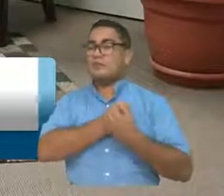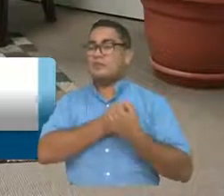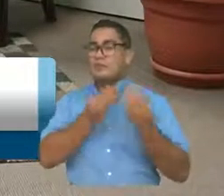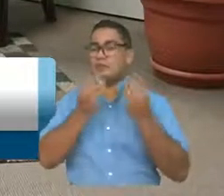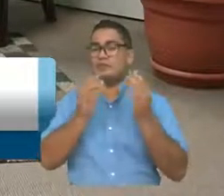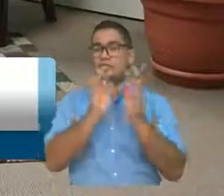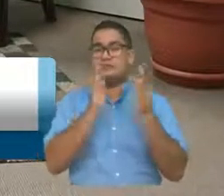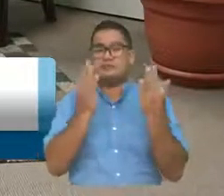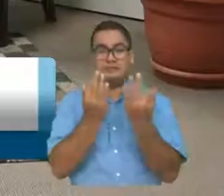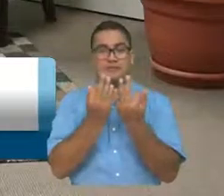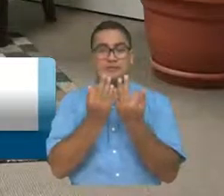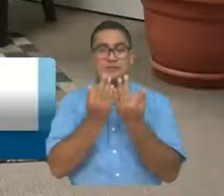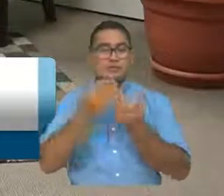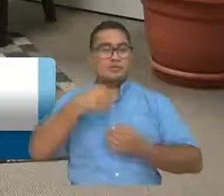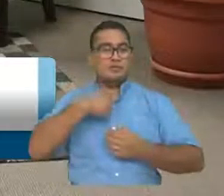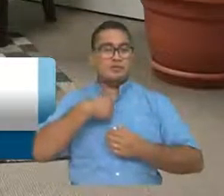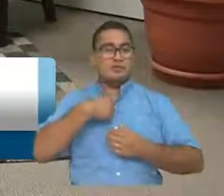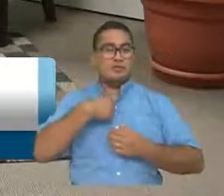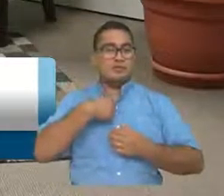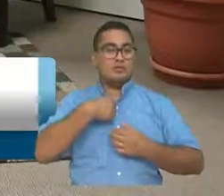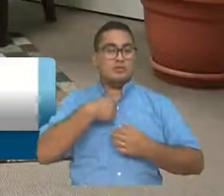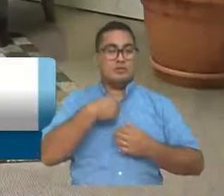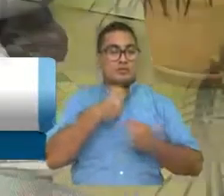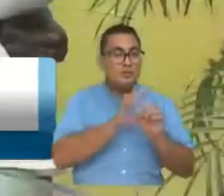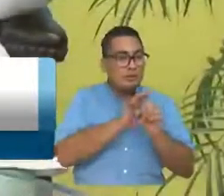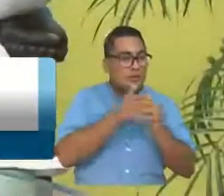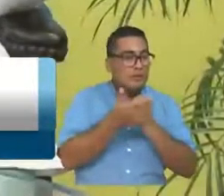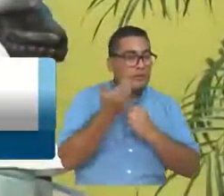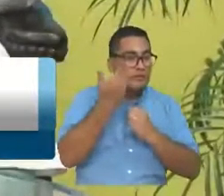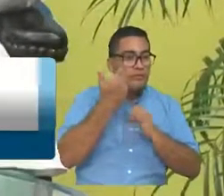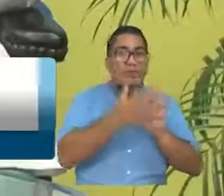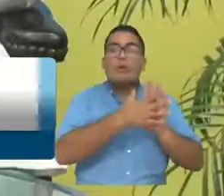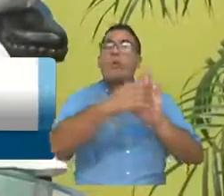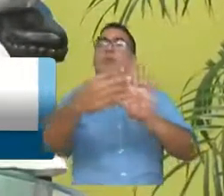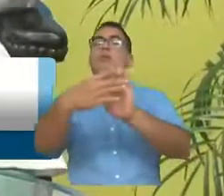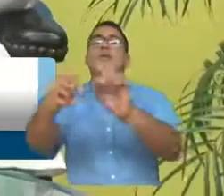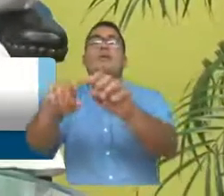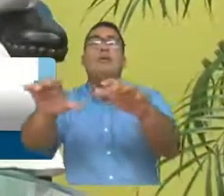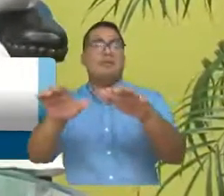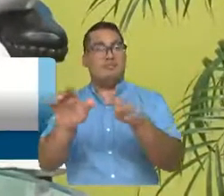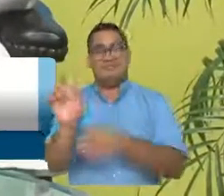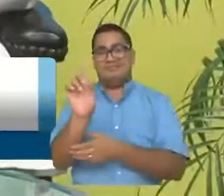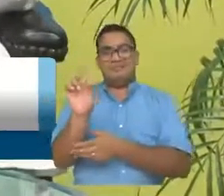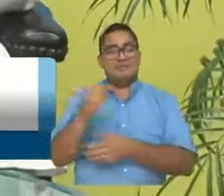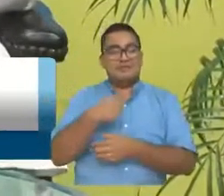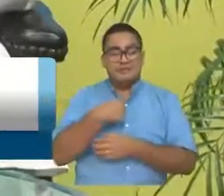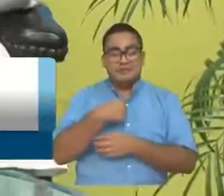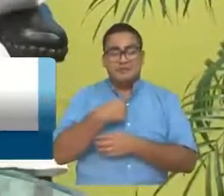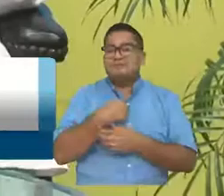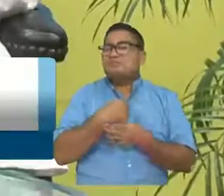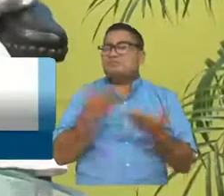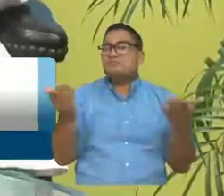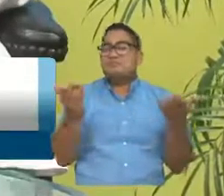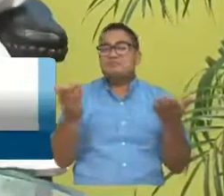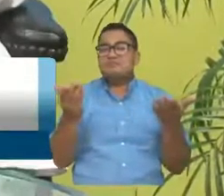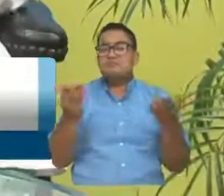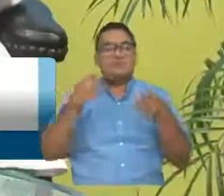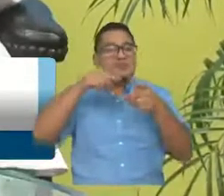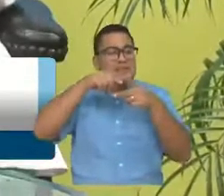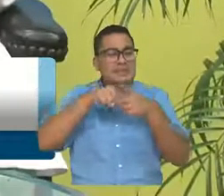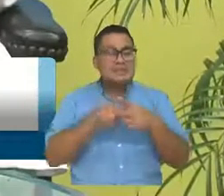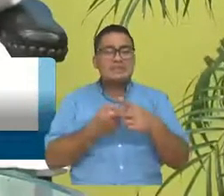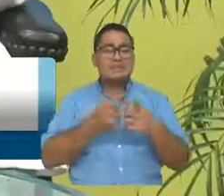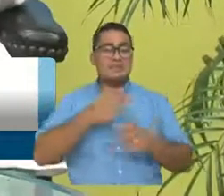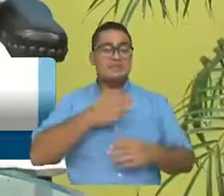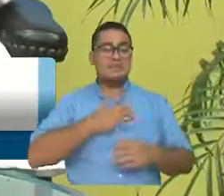una comunicación frecuente con el resto de mi familia. Porque de esa manera estoy cuidándolo. En